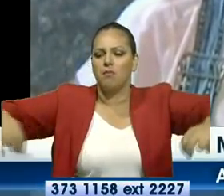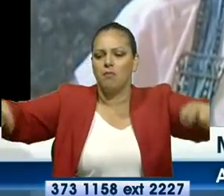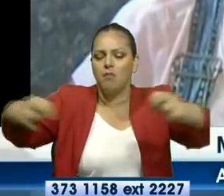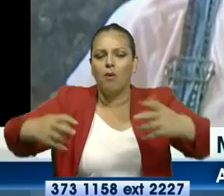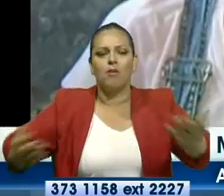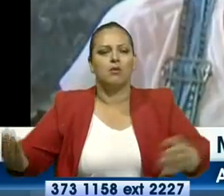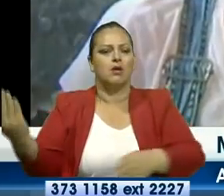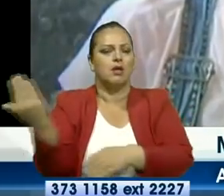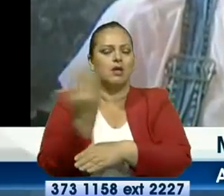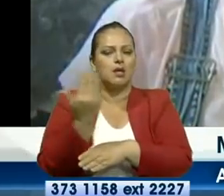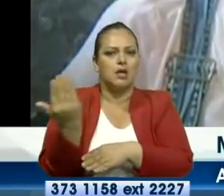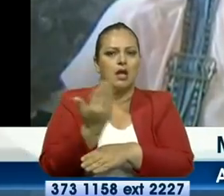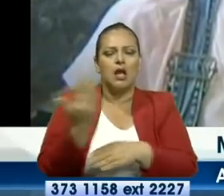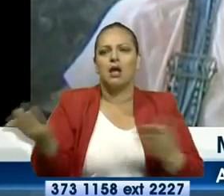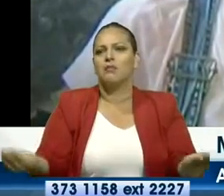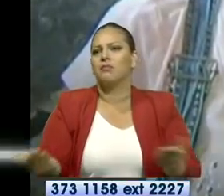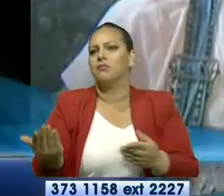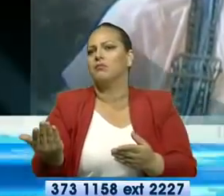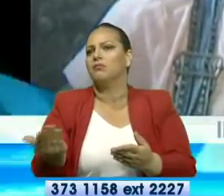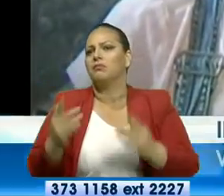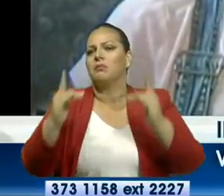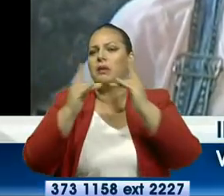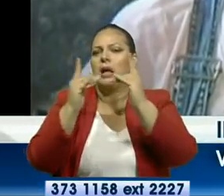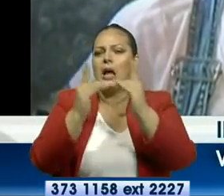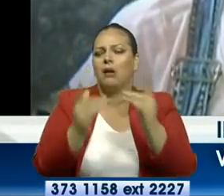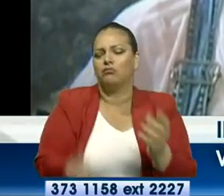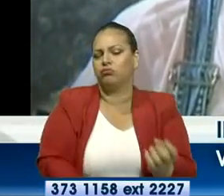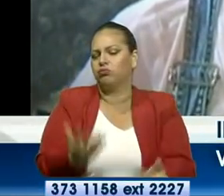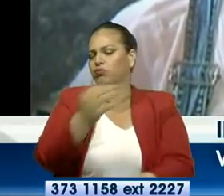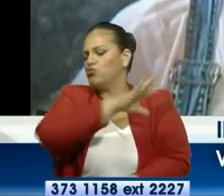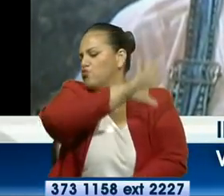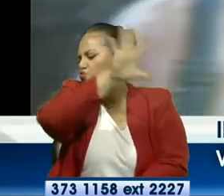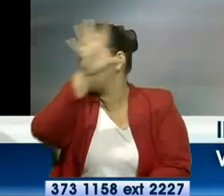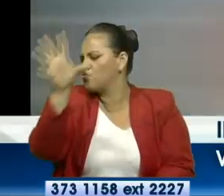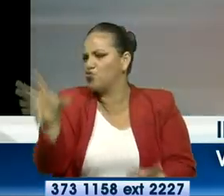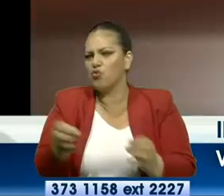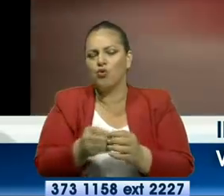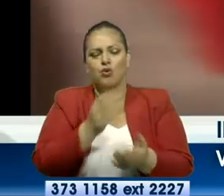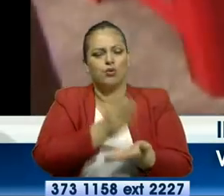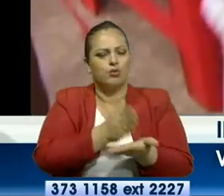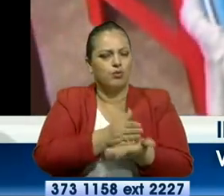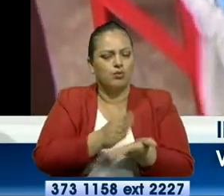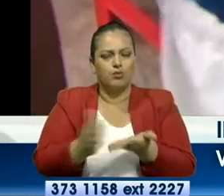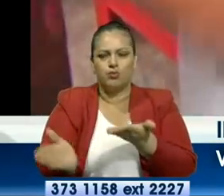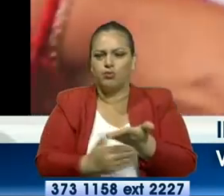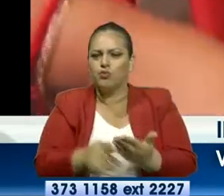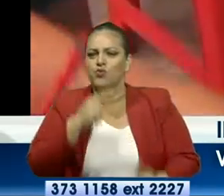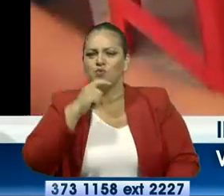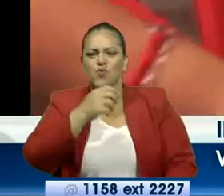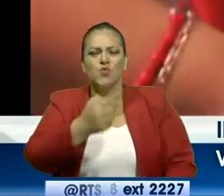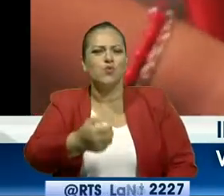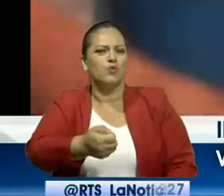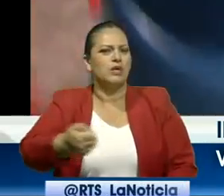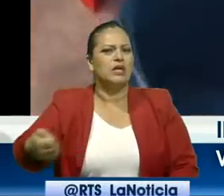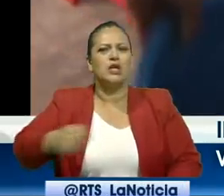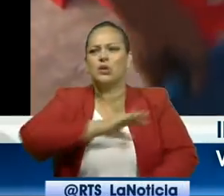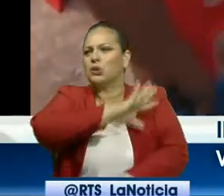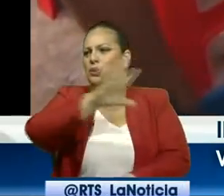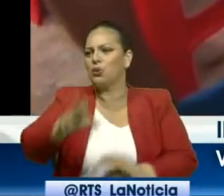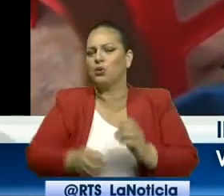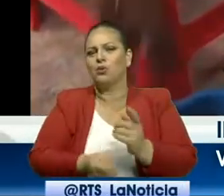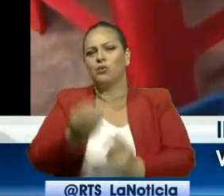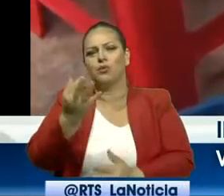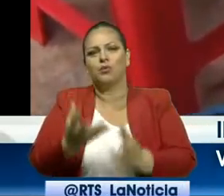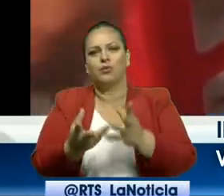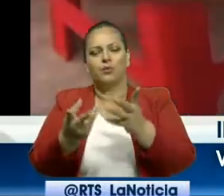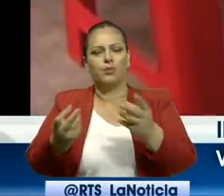televisores, nevera, cocina, todo. Todo, aquí no quedó absolutamente nada. La ayuda empezó a llegar para esta familia. El municipio